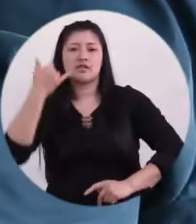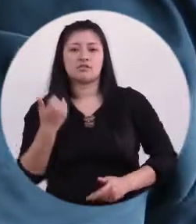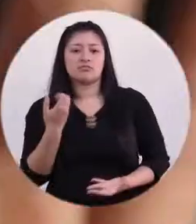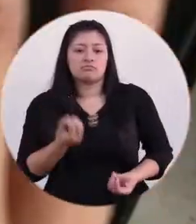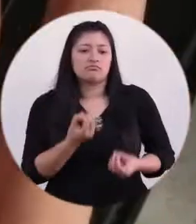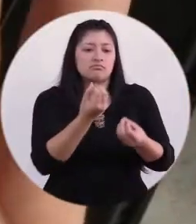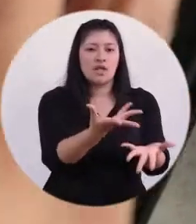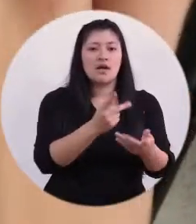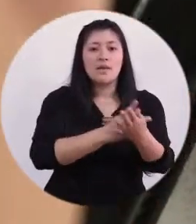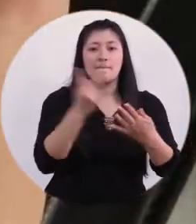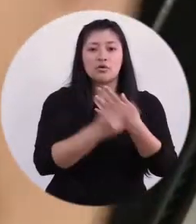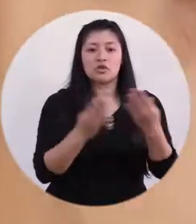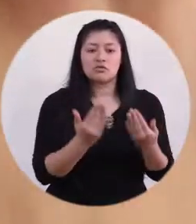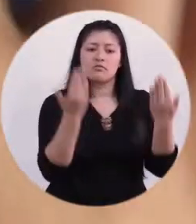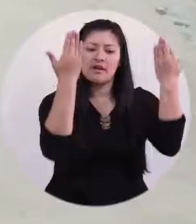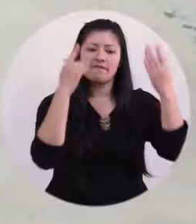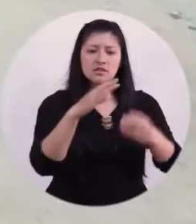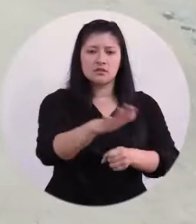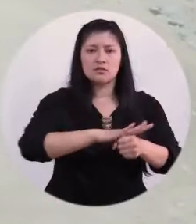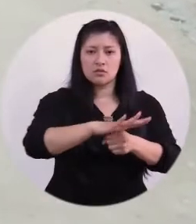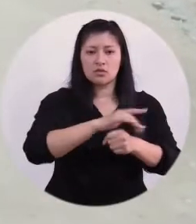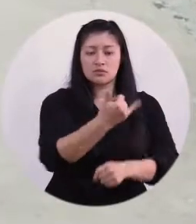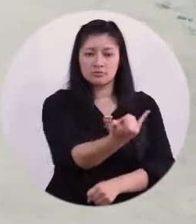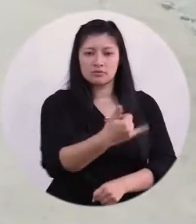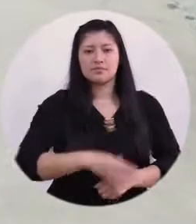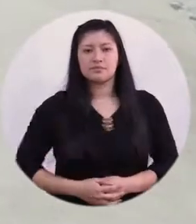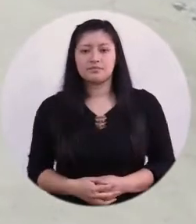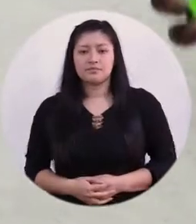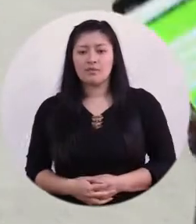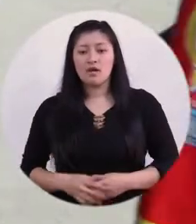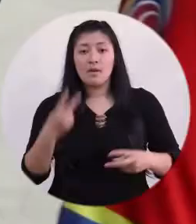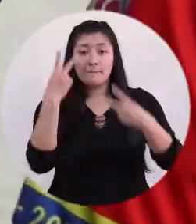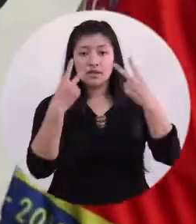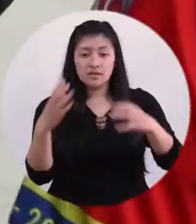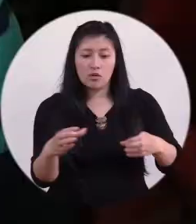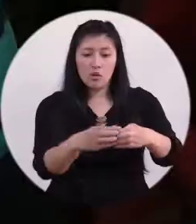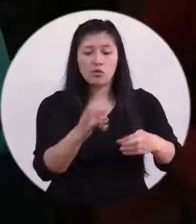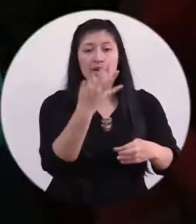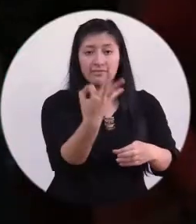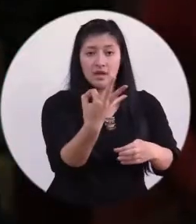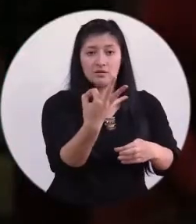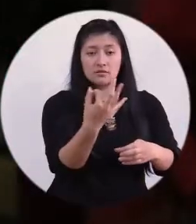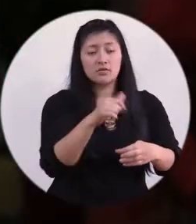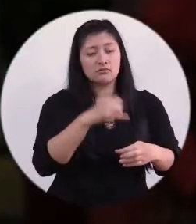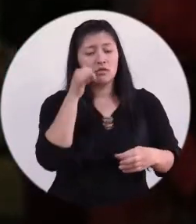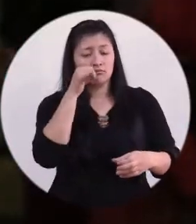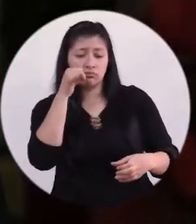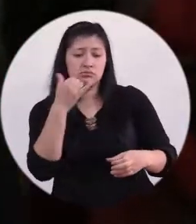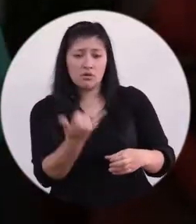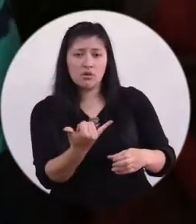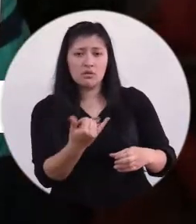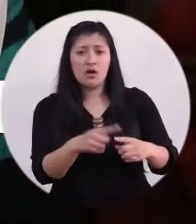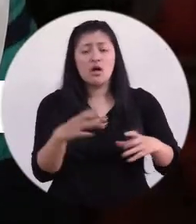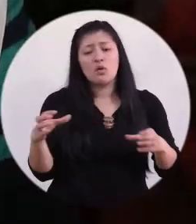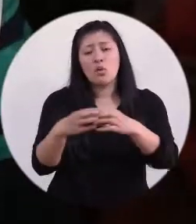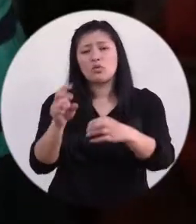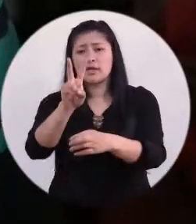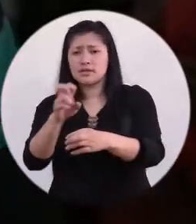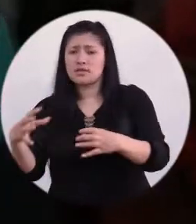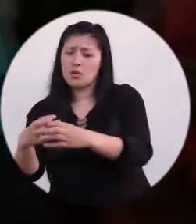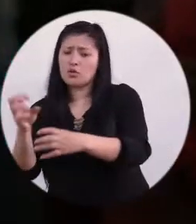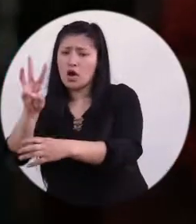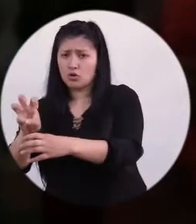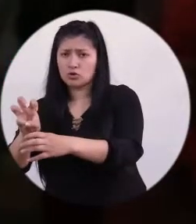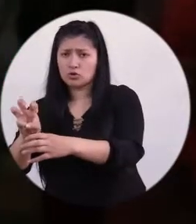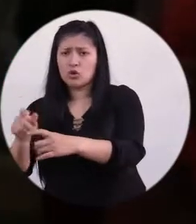recursos propios de la gobernación en proyectos que benefician a sus sectores 3 comunas que hemos visitado está la comuna a través de donde grabamos a este informe